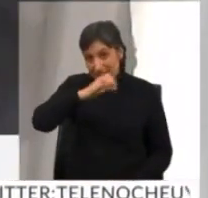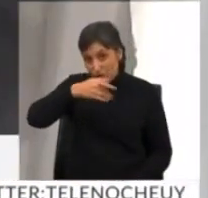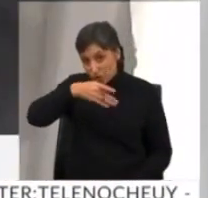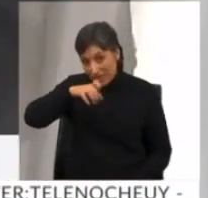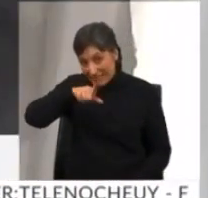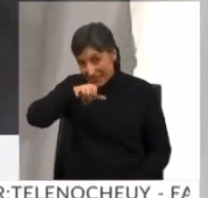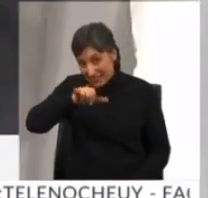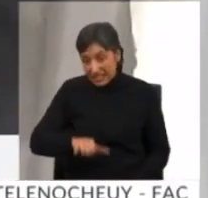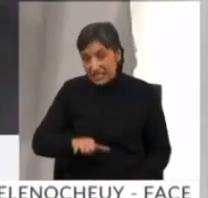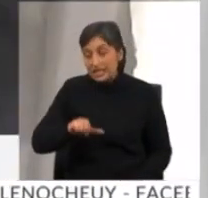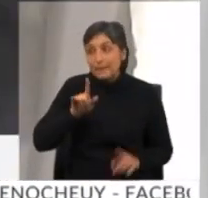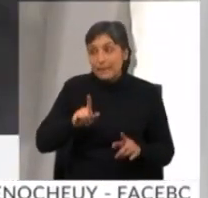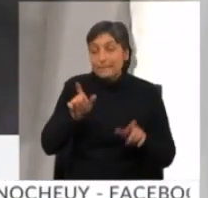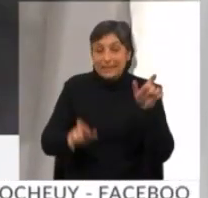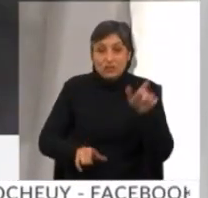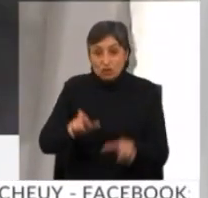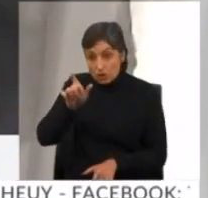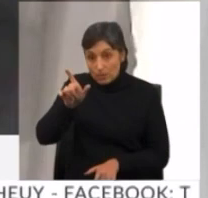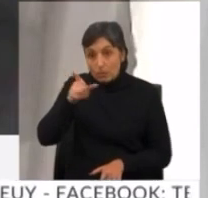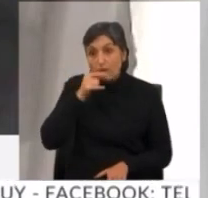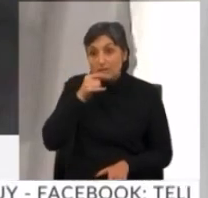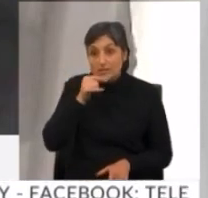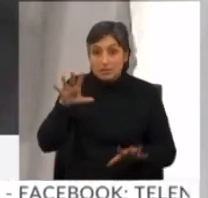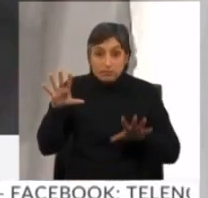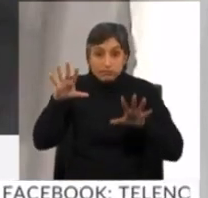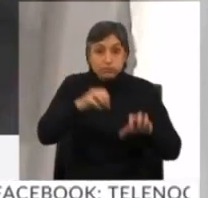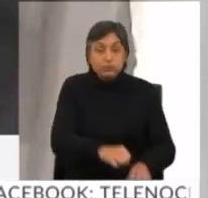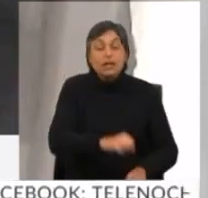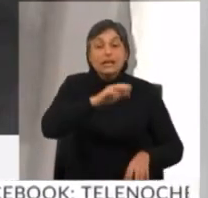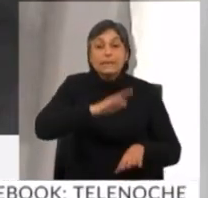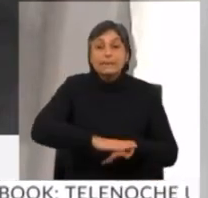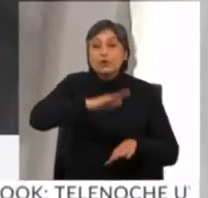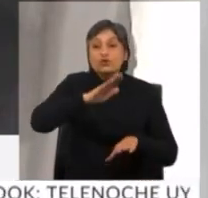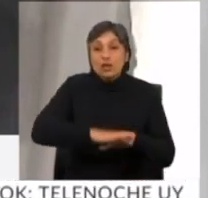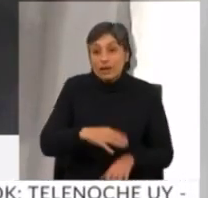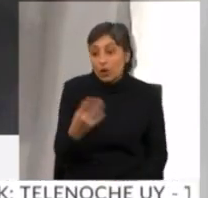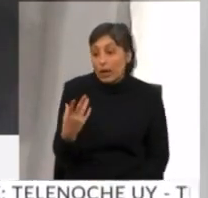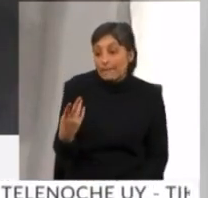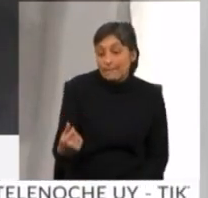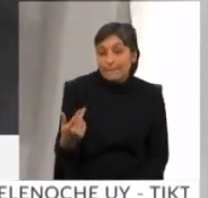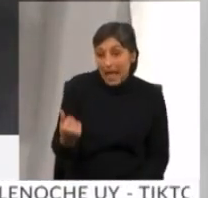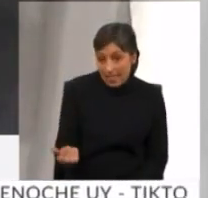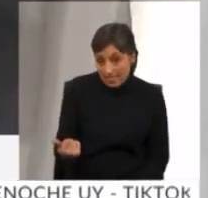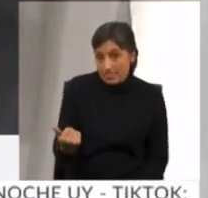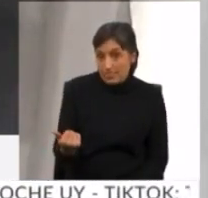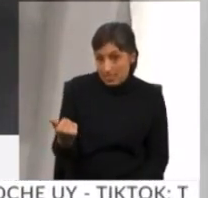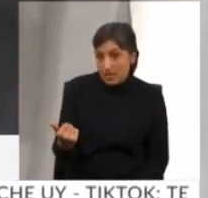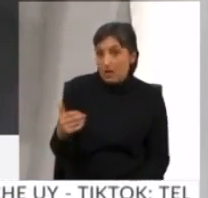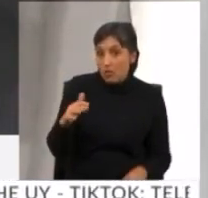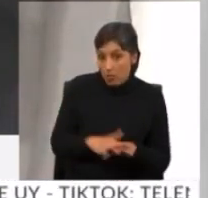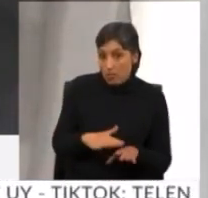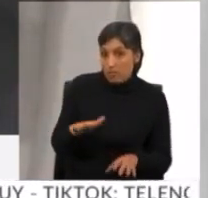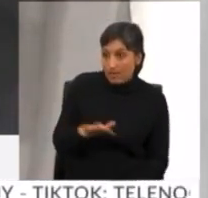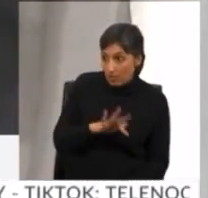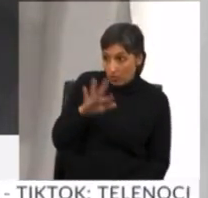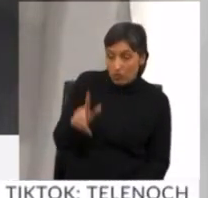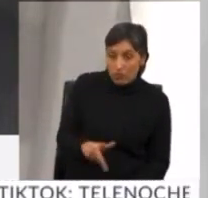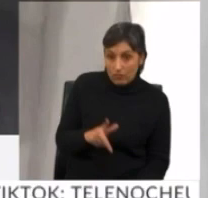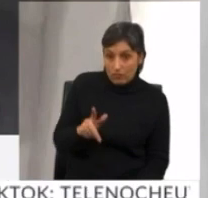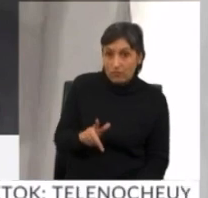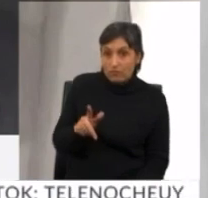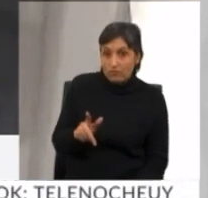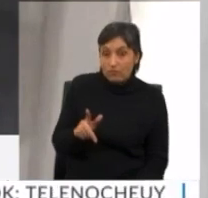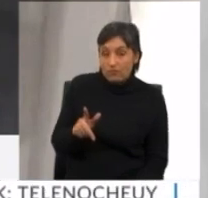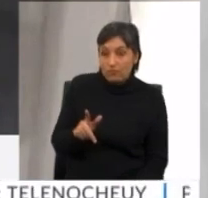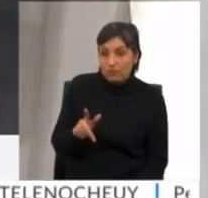personal de Cebollatí logra la detención de los autores con el dinero producto del ilícito. A destacar